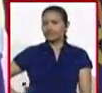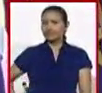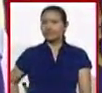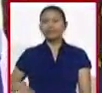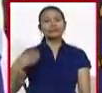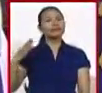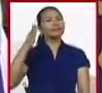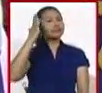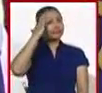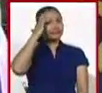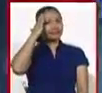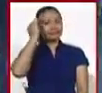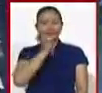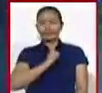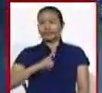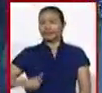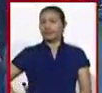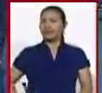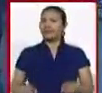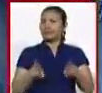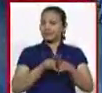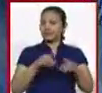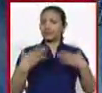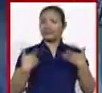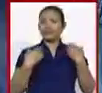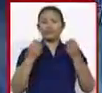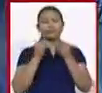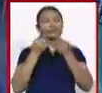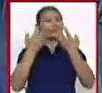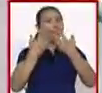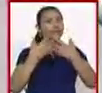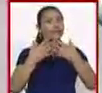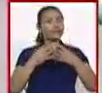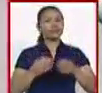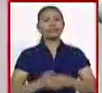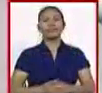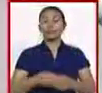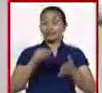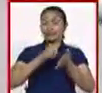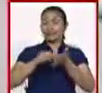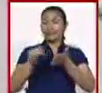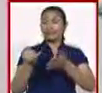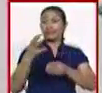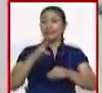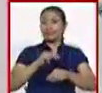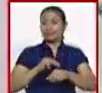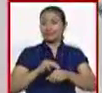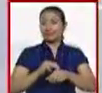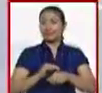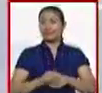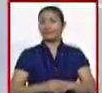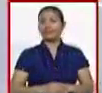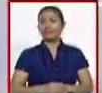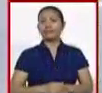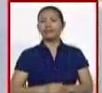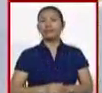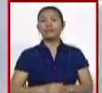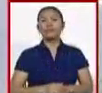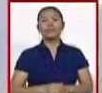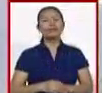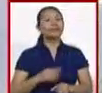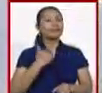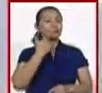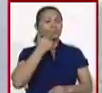todo. Sabemos que es la alcaldía más que tiene más industria, ¿no? Pagamos nuestros impuestos, se han comprometido a hacernos